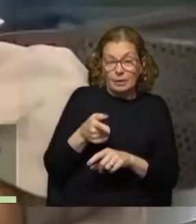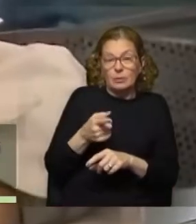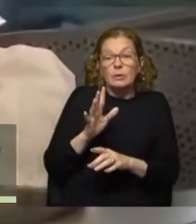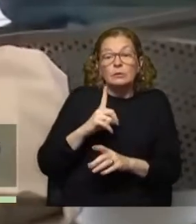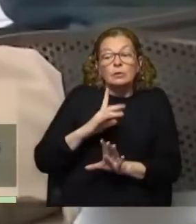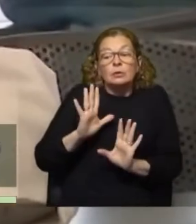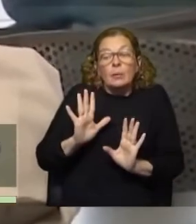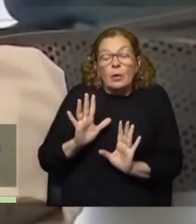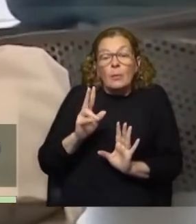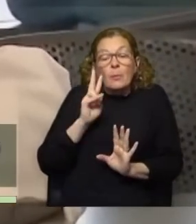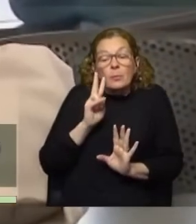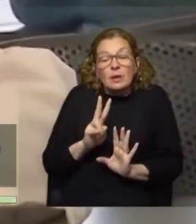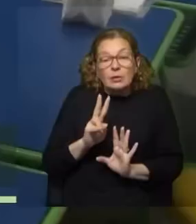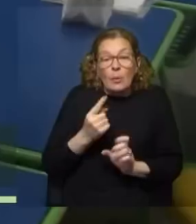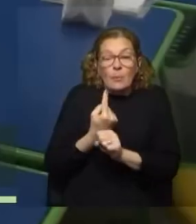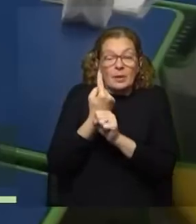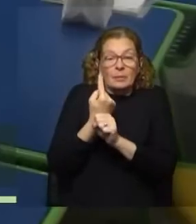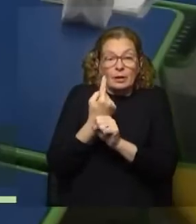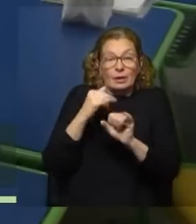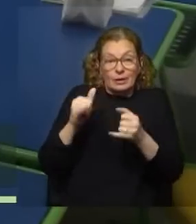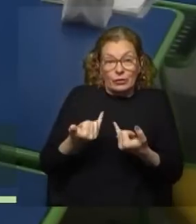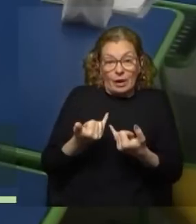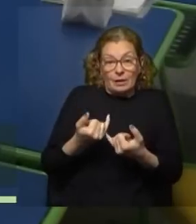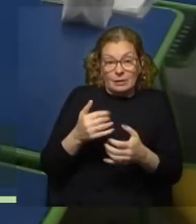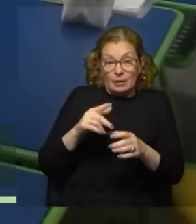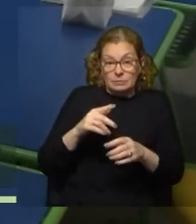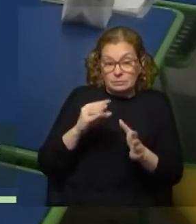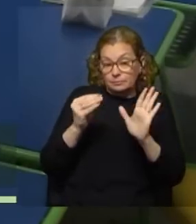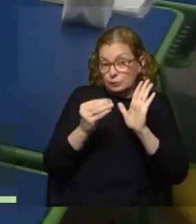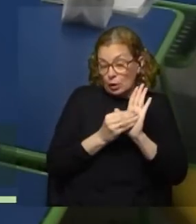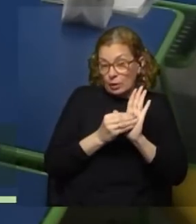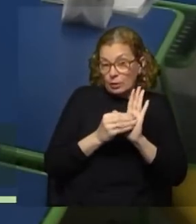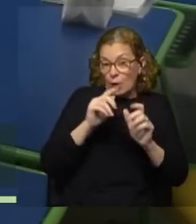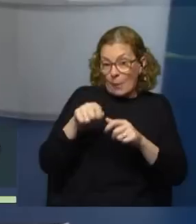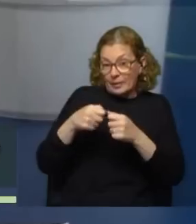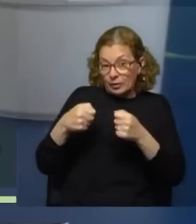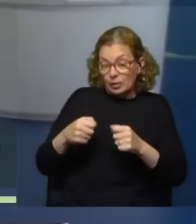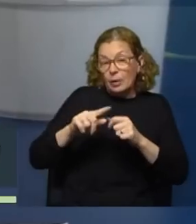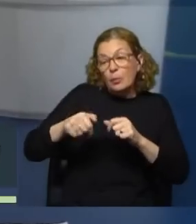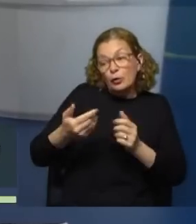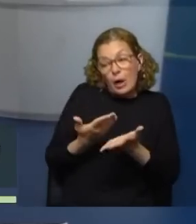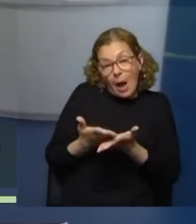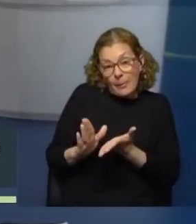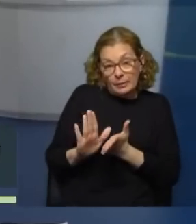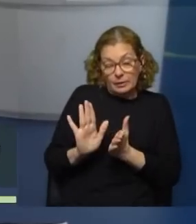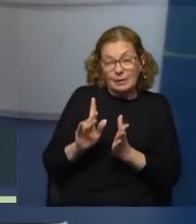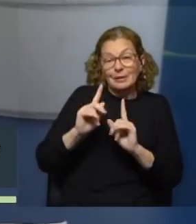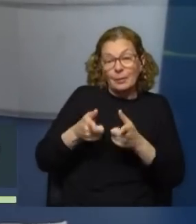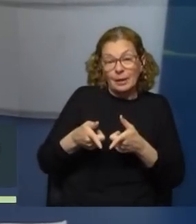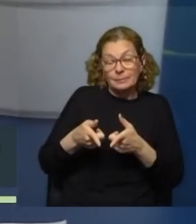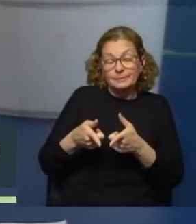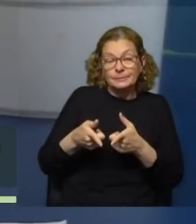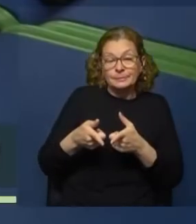nosotros estaríamos consultando en principio el que ya está definido del pincent y por otra parte también